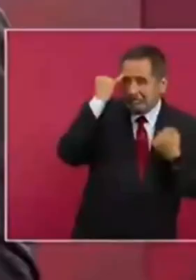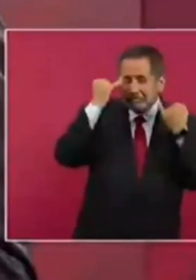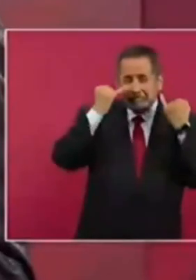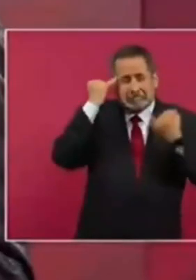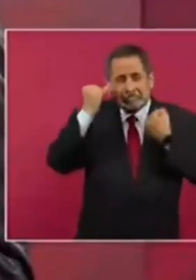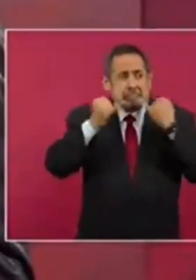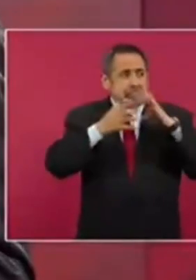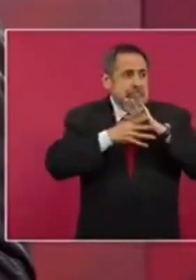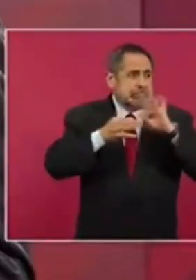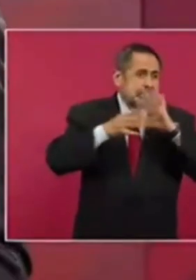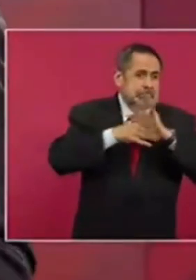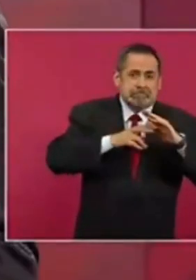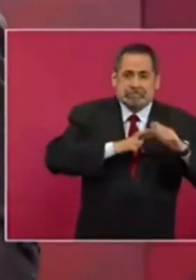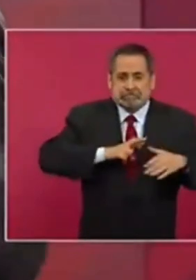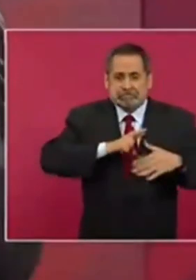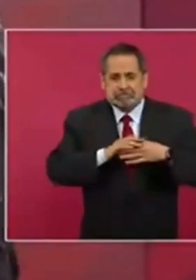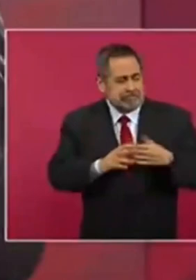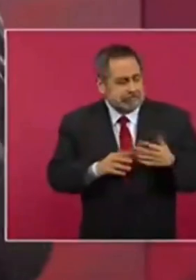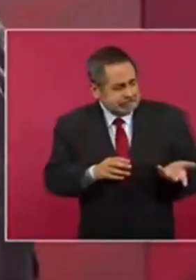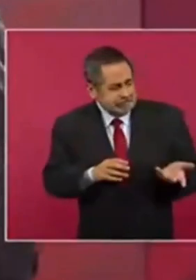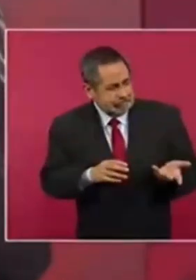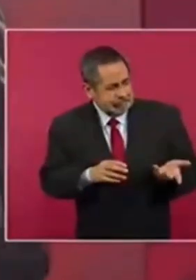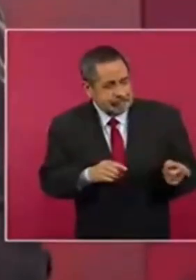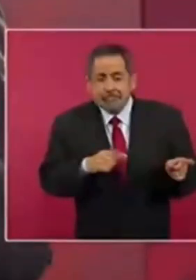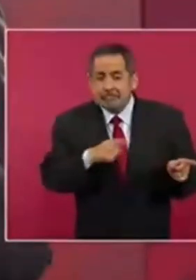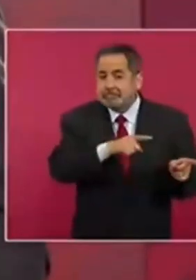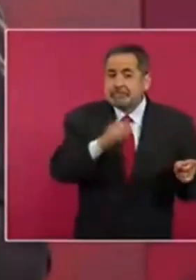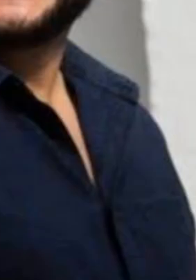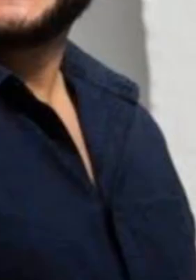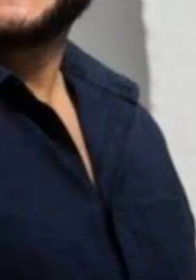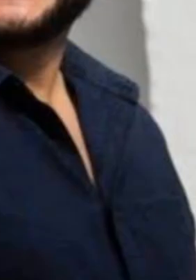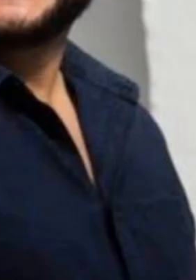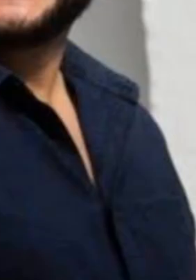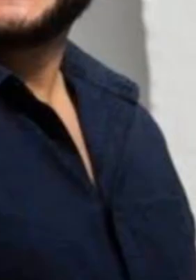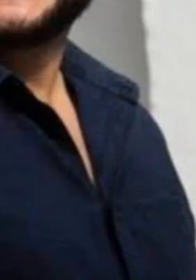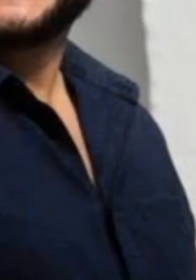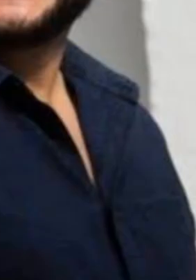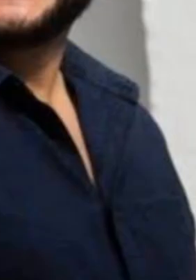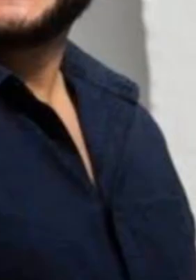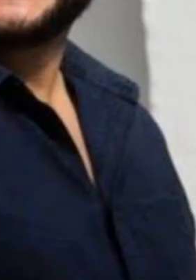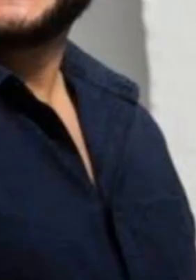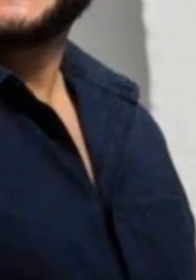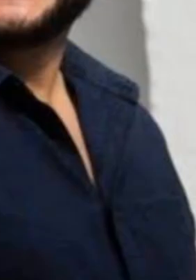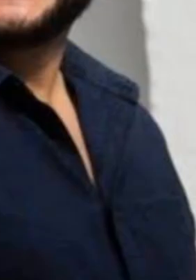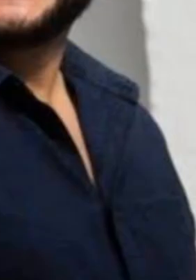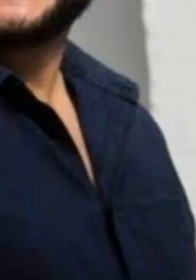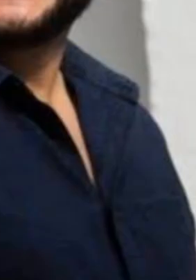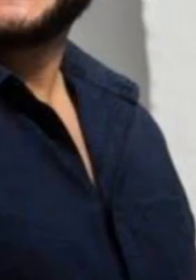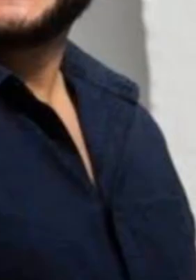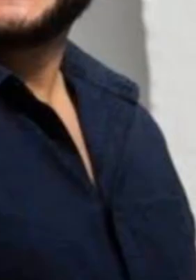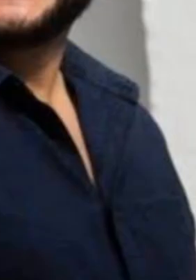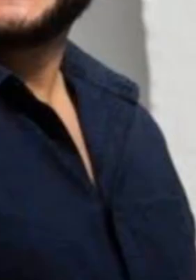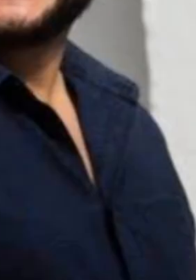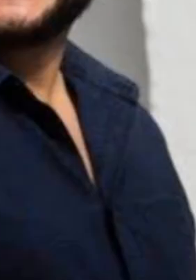manuel josé ramón lópez beltrán se vio involucrado por vivir en una mansión en houston texas